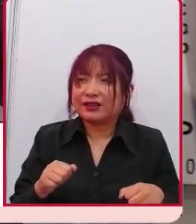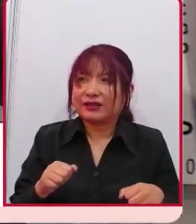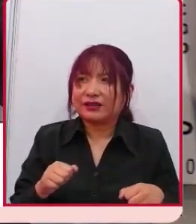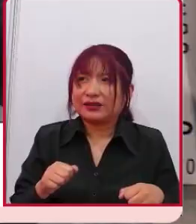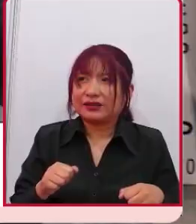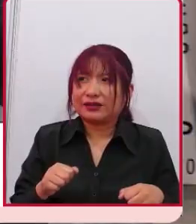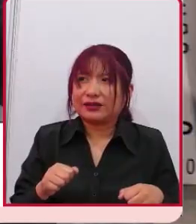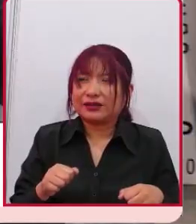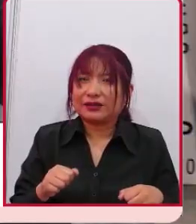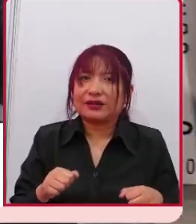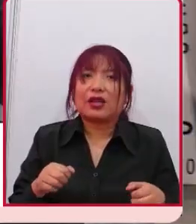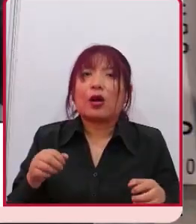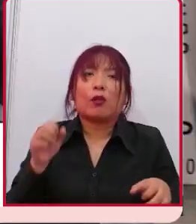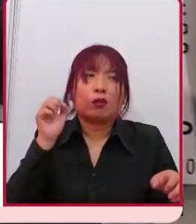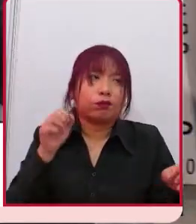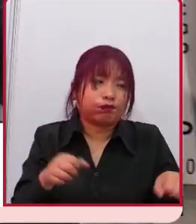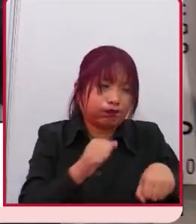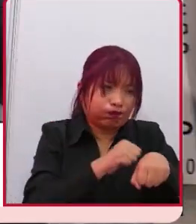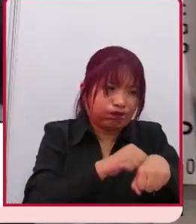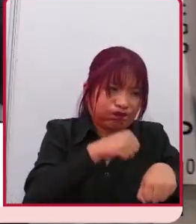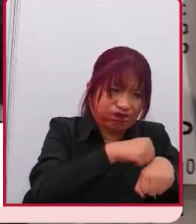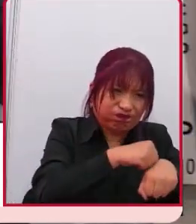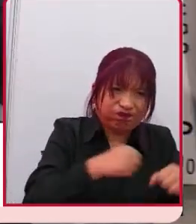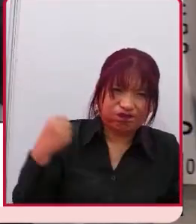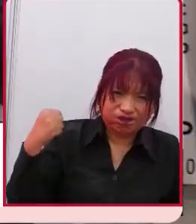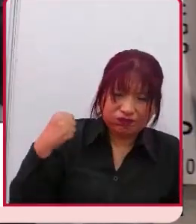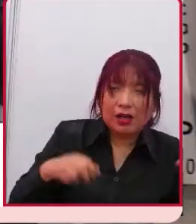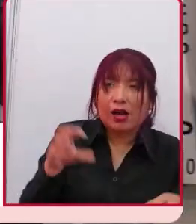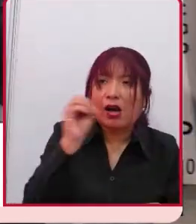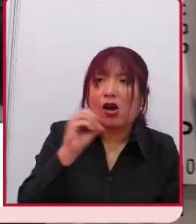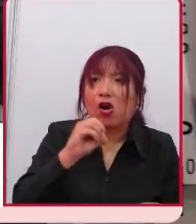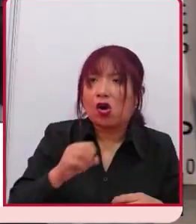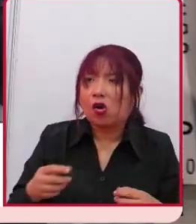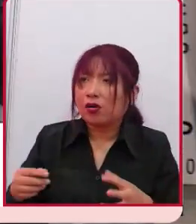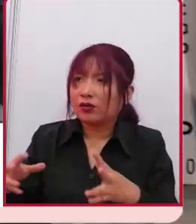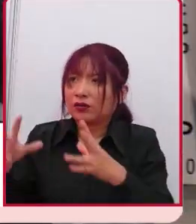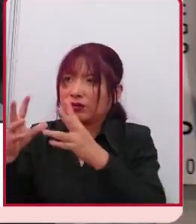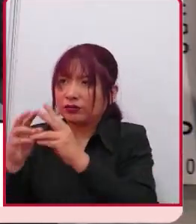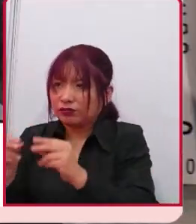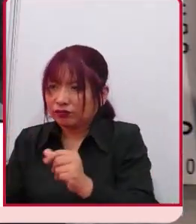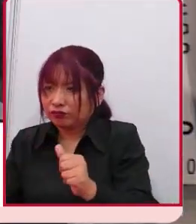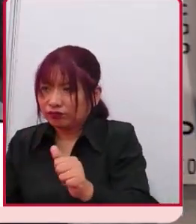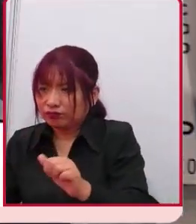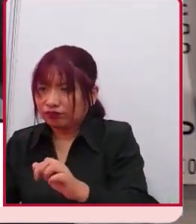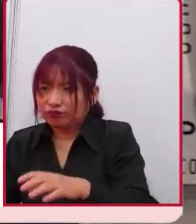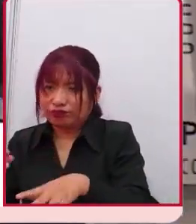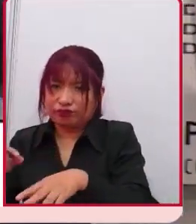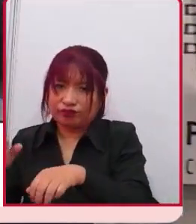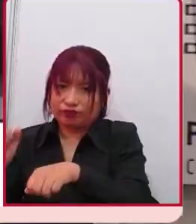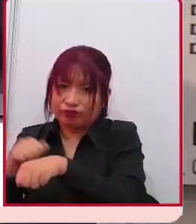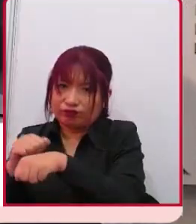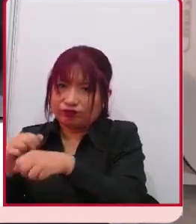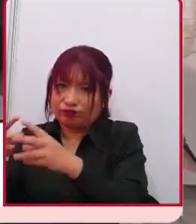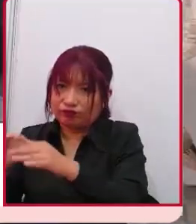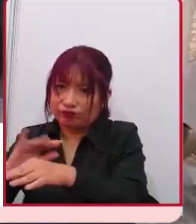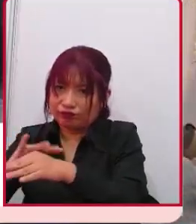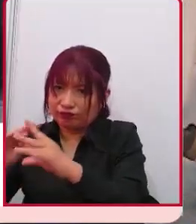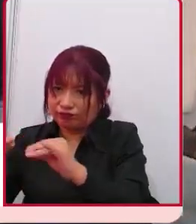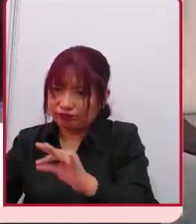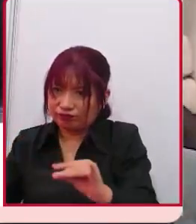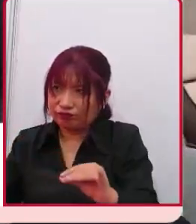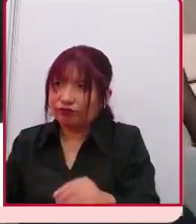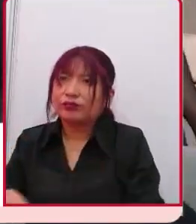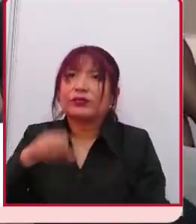con la dureza de las rocas o con la dureza de los dominios? Los dominios también se dividen por ese análisis textural. ¿Nos puedes mencionar algo? Sí, en una